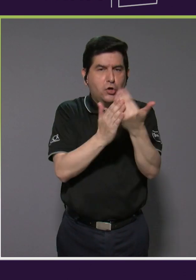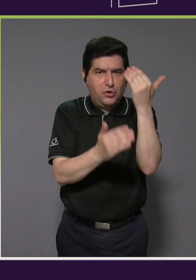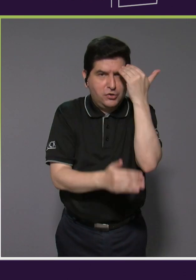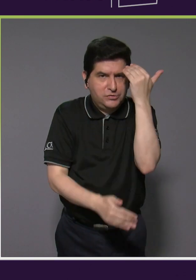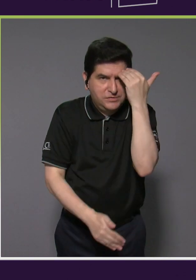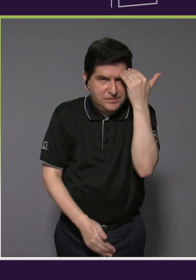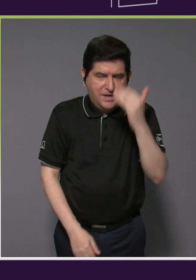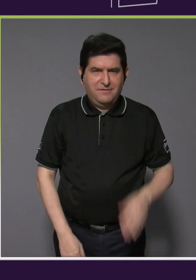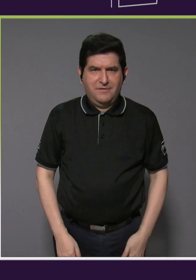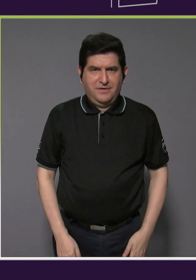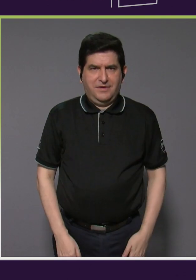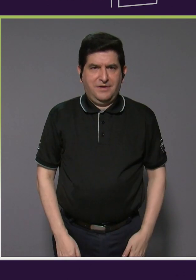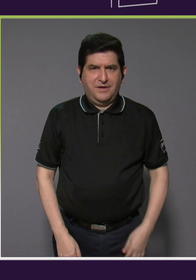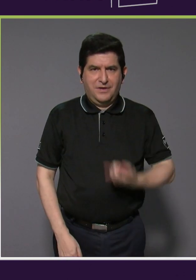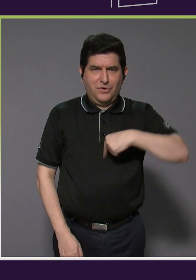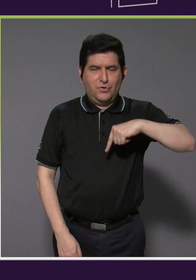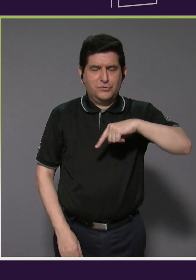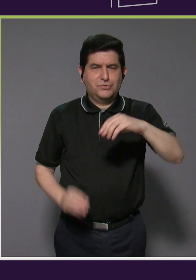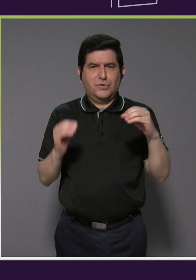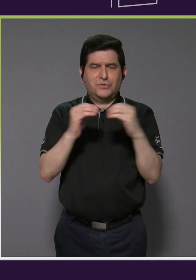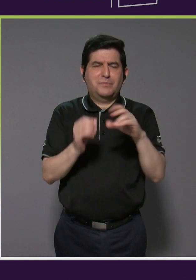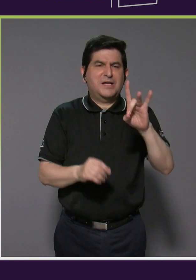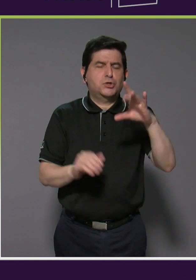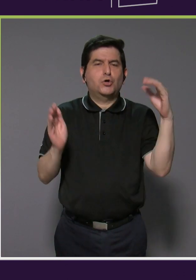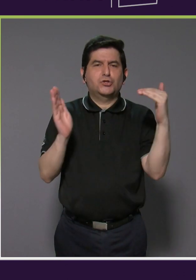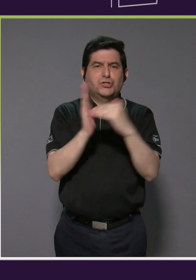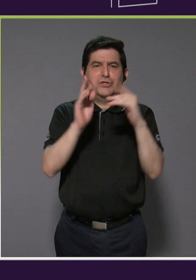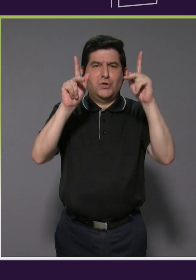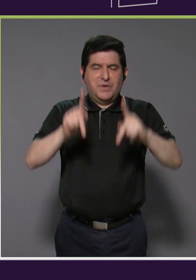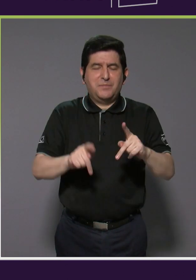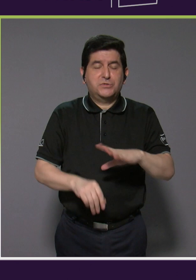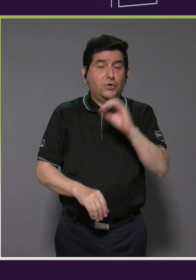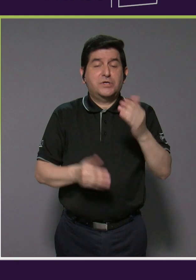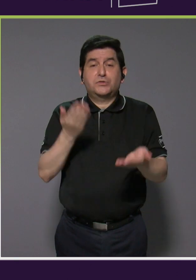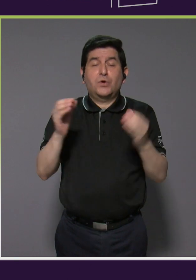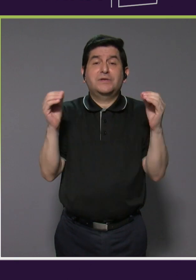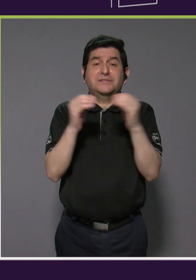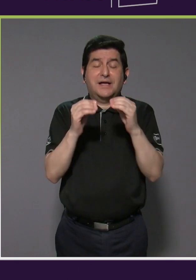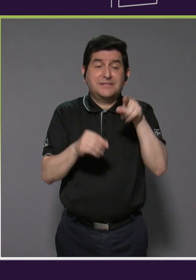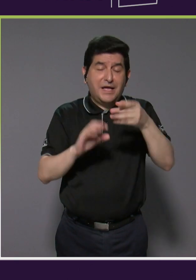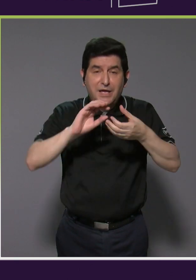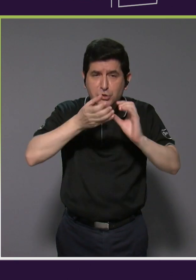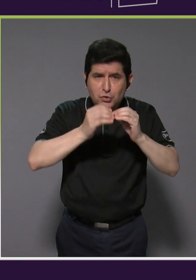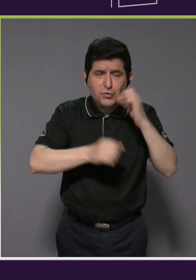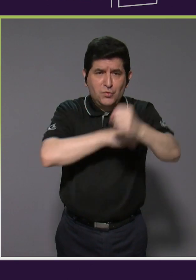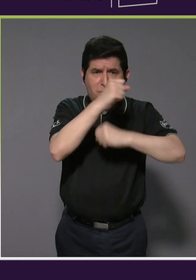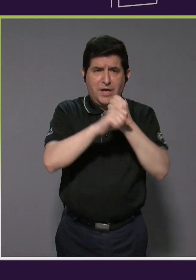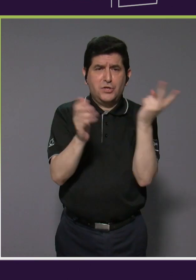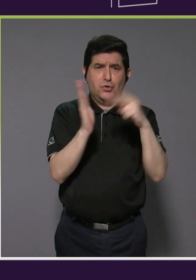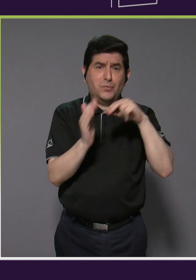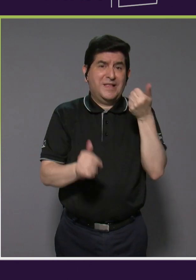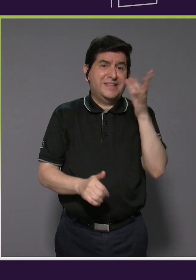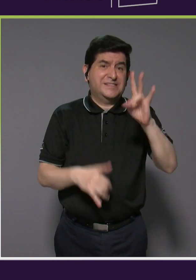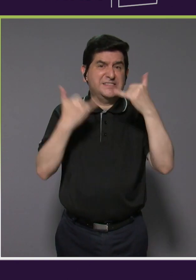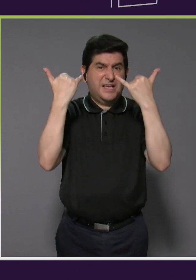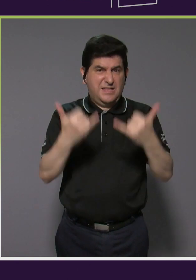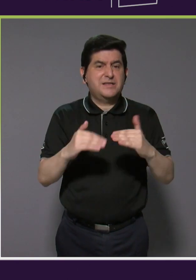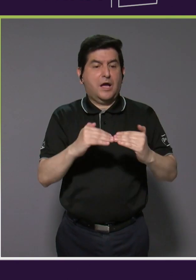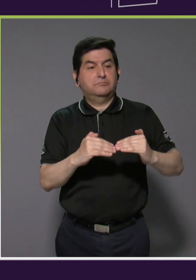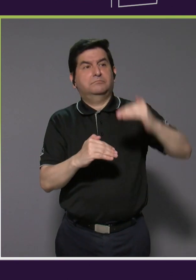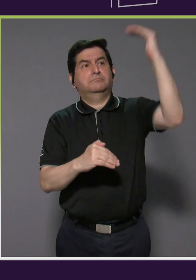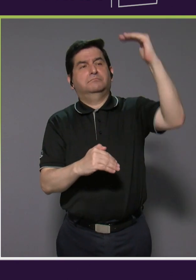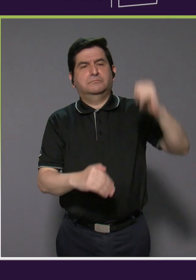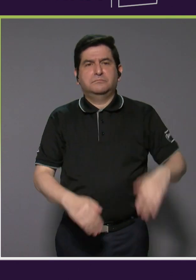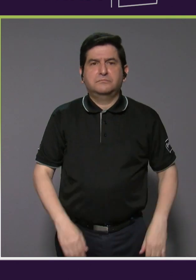¿verdad?, que alcanzamos más de 800,000 personas y hasta más, porque esos fueron datos del año 2017, ya debemos ser muchos